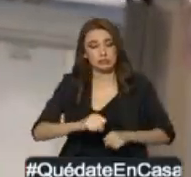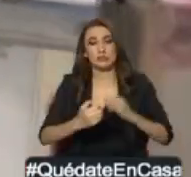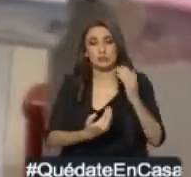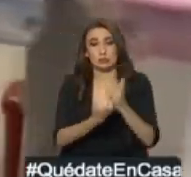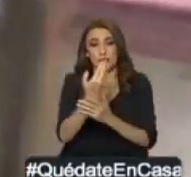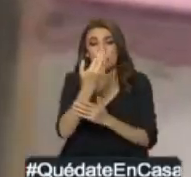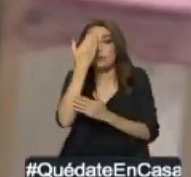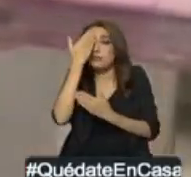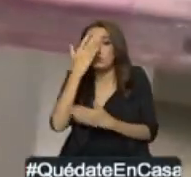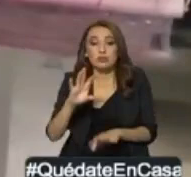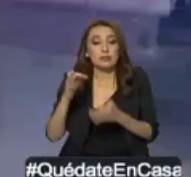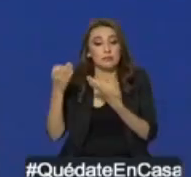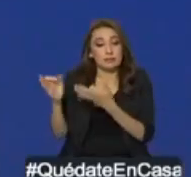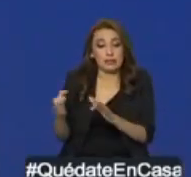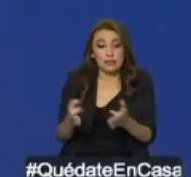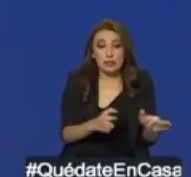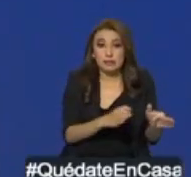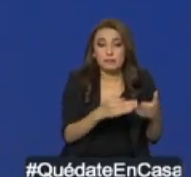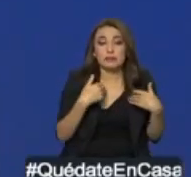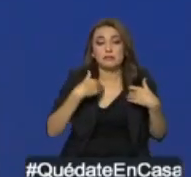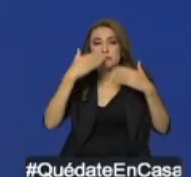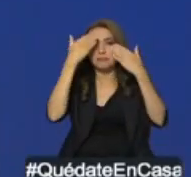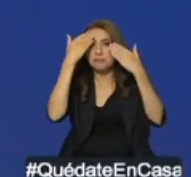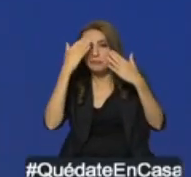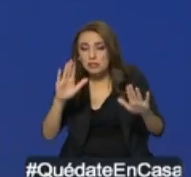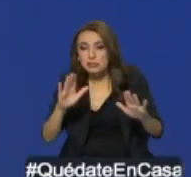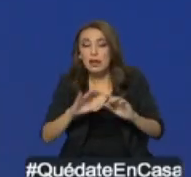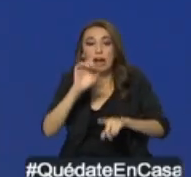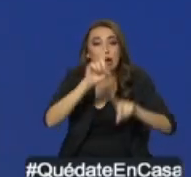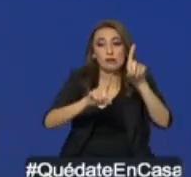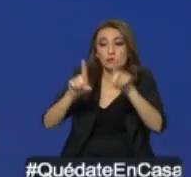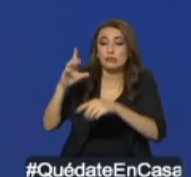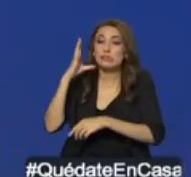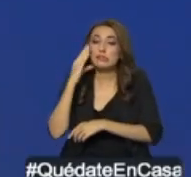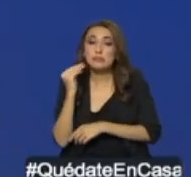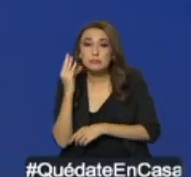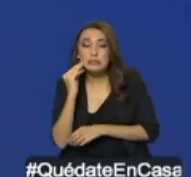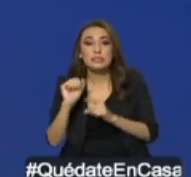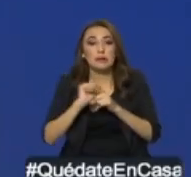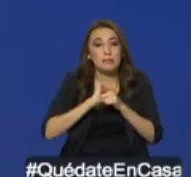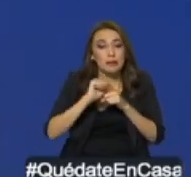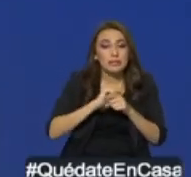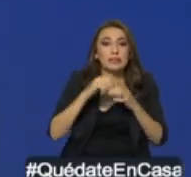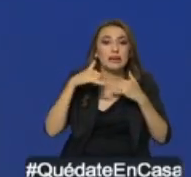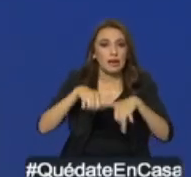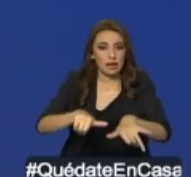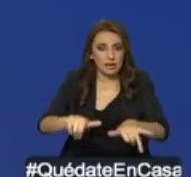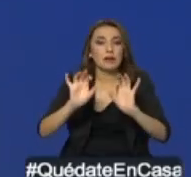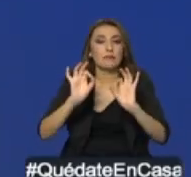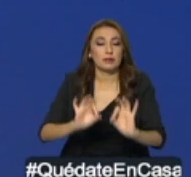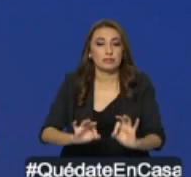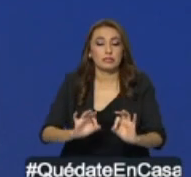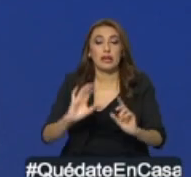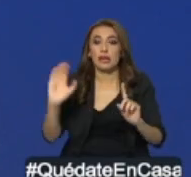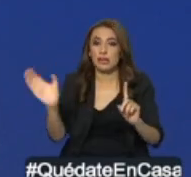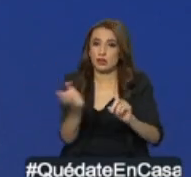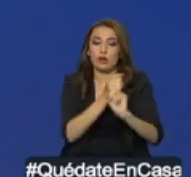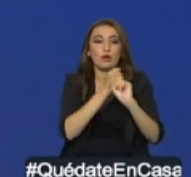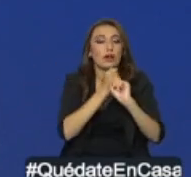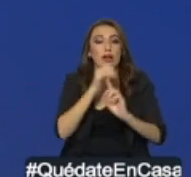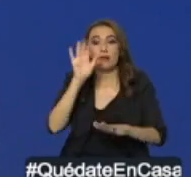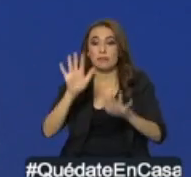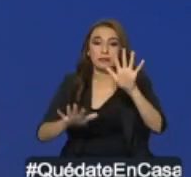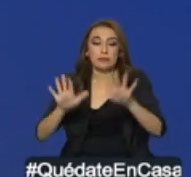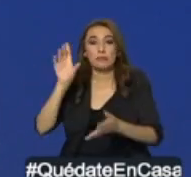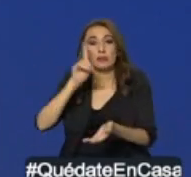todos son tratamientos experimentales sin embargo hemos hecho lo que está a nuestro alcance para que los